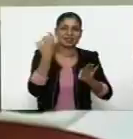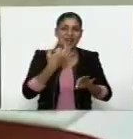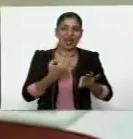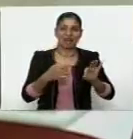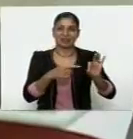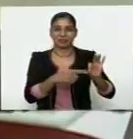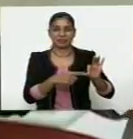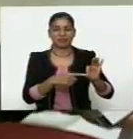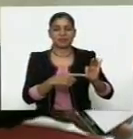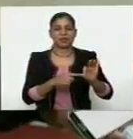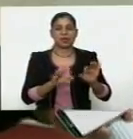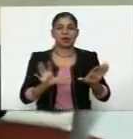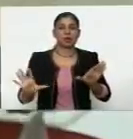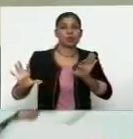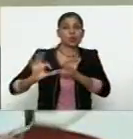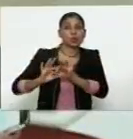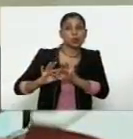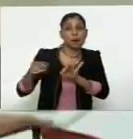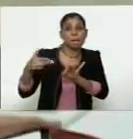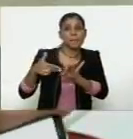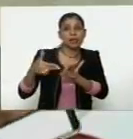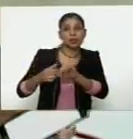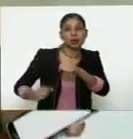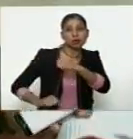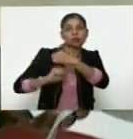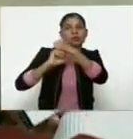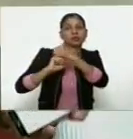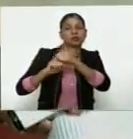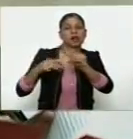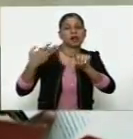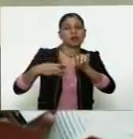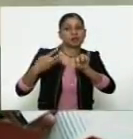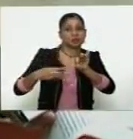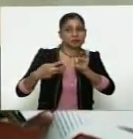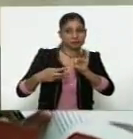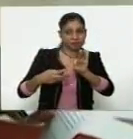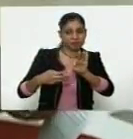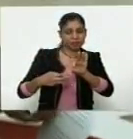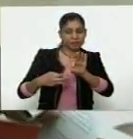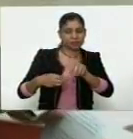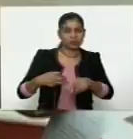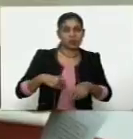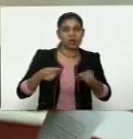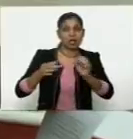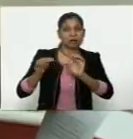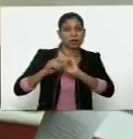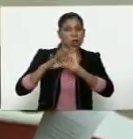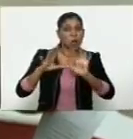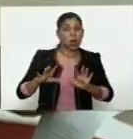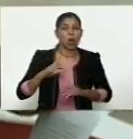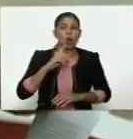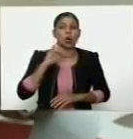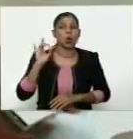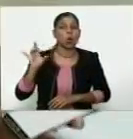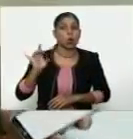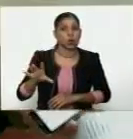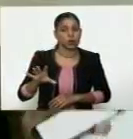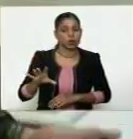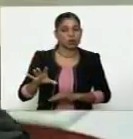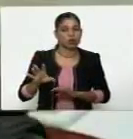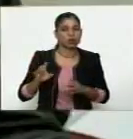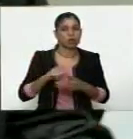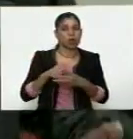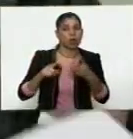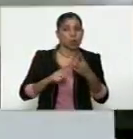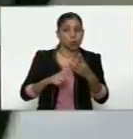el petróleo. Y todavía no hemos hablado del oro, cuarto ya certificado